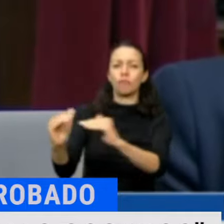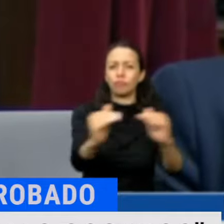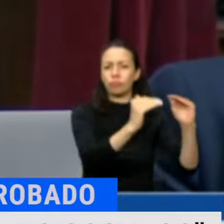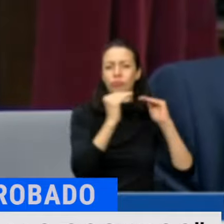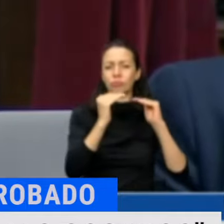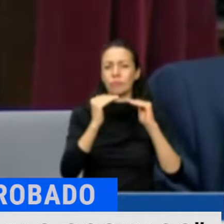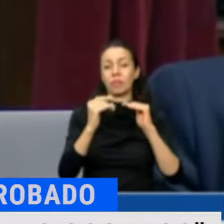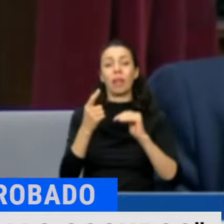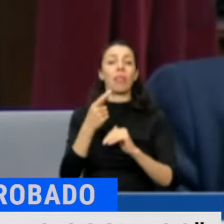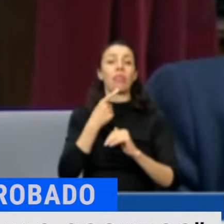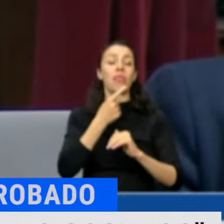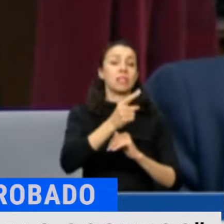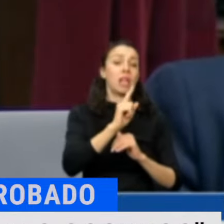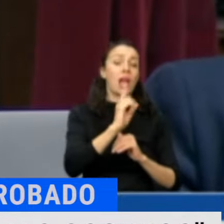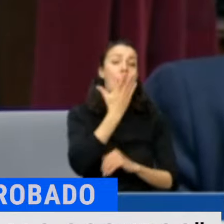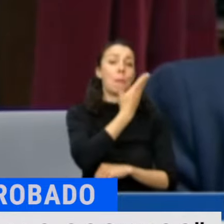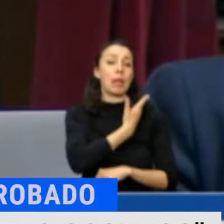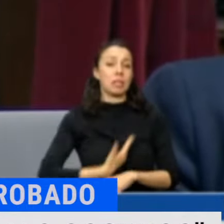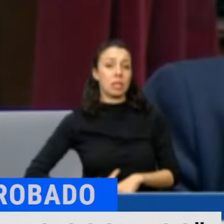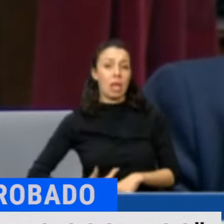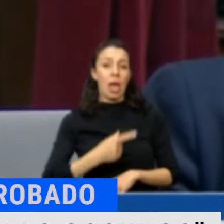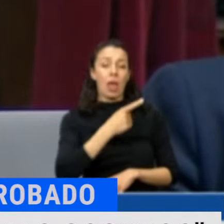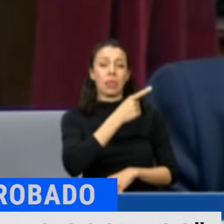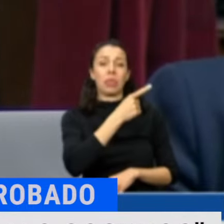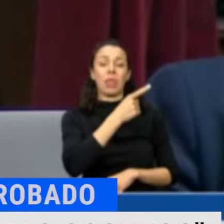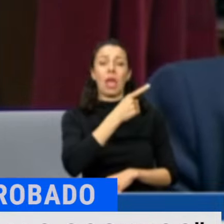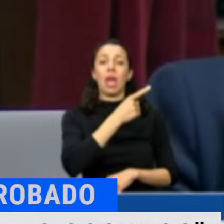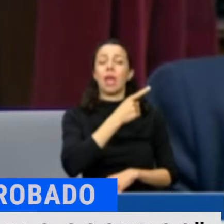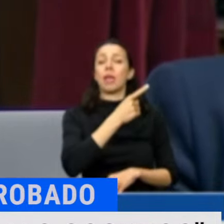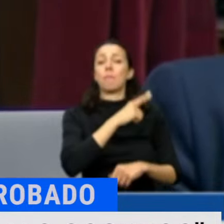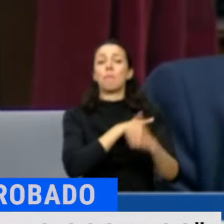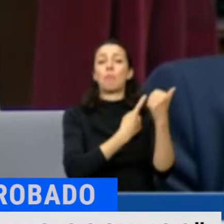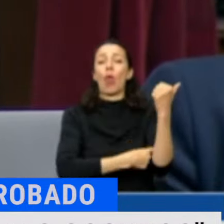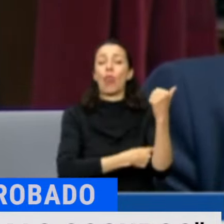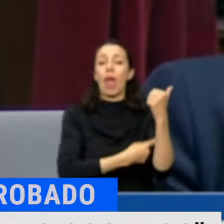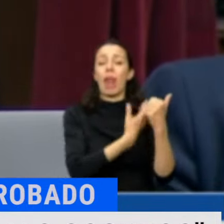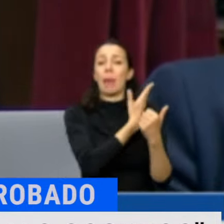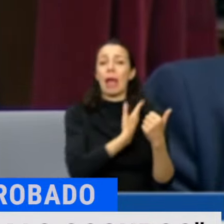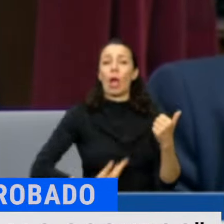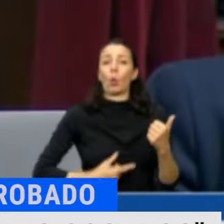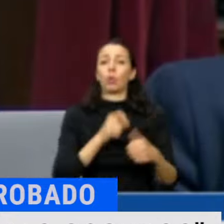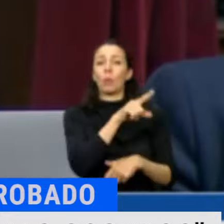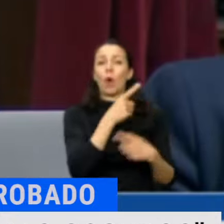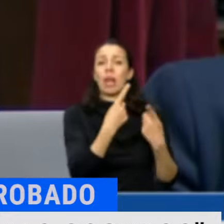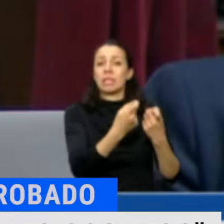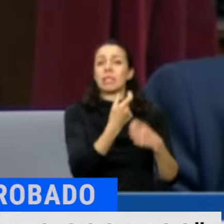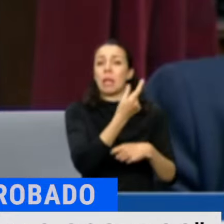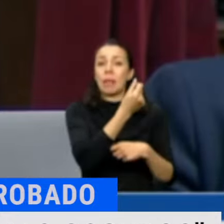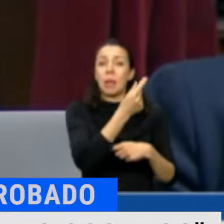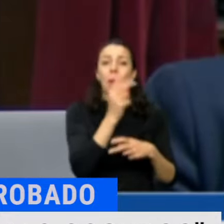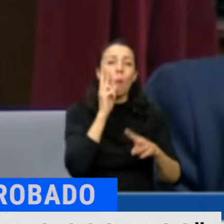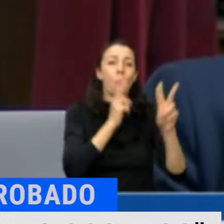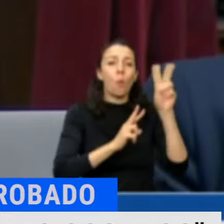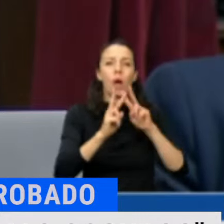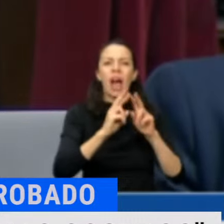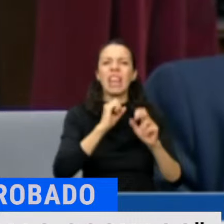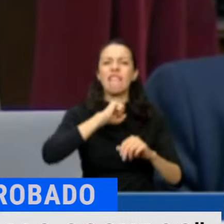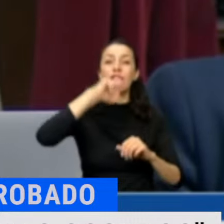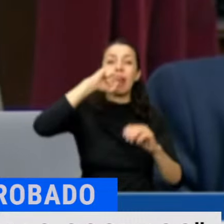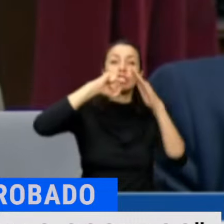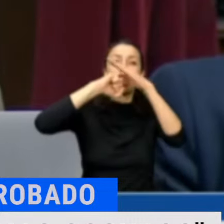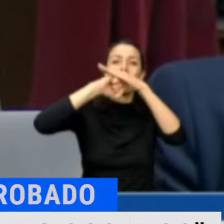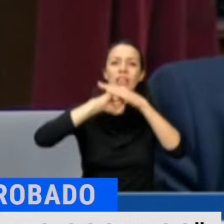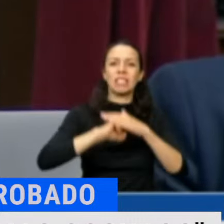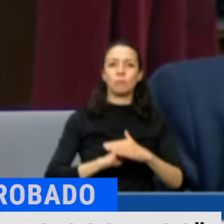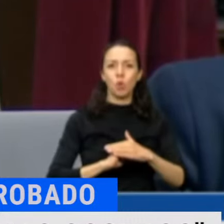yo vengo de la oscuridad, lo puedo sacar un poco más y esa casa es mía. Es decir, erosiona la confianza de la